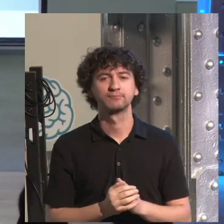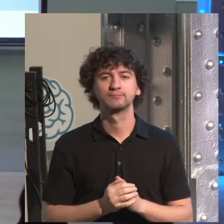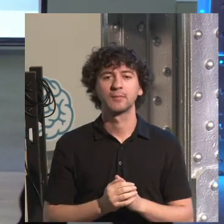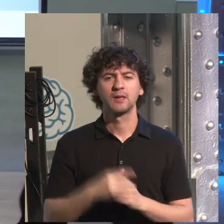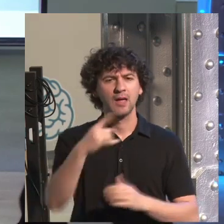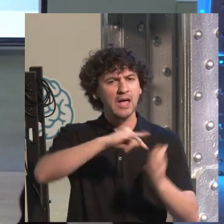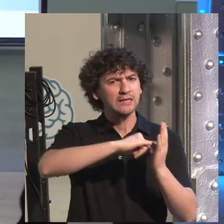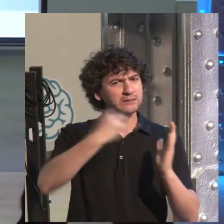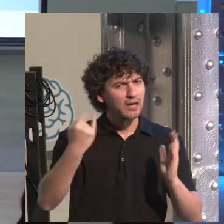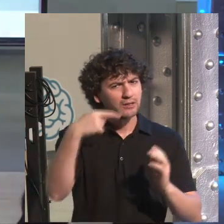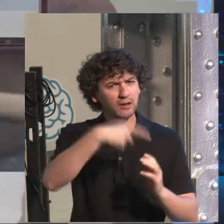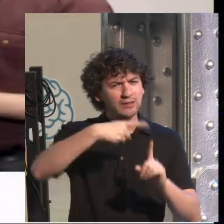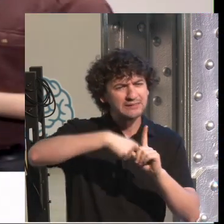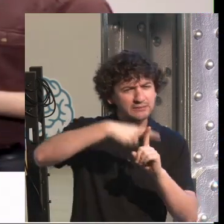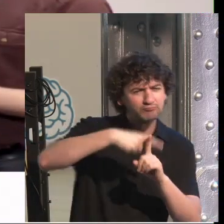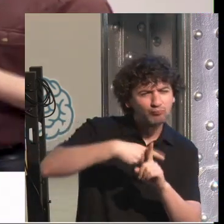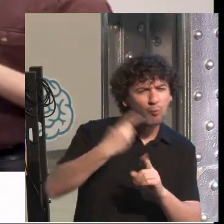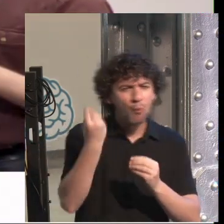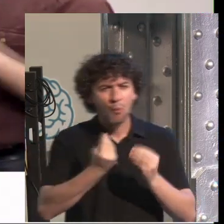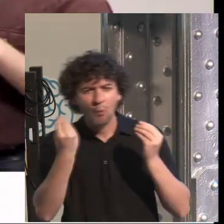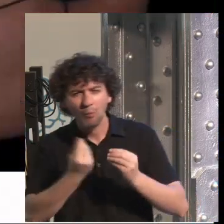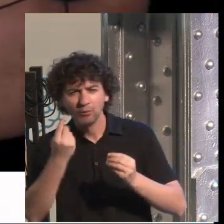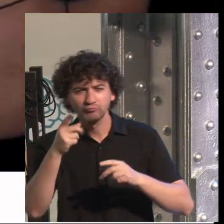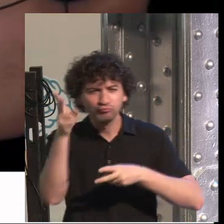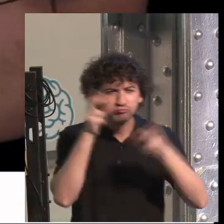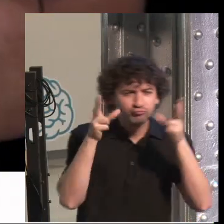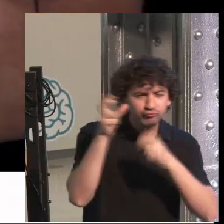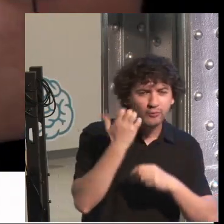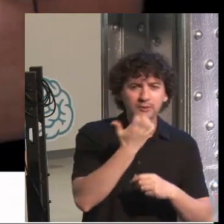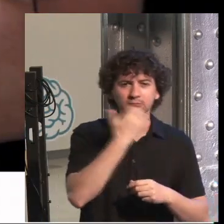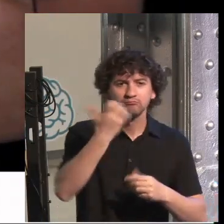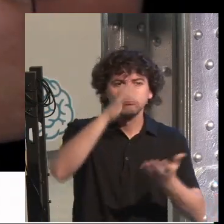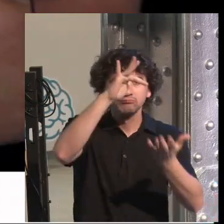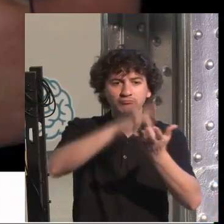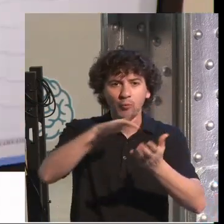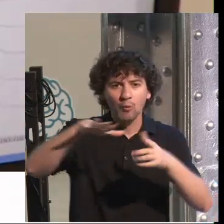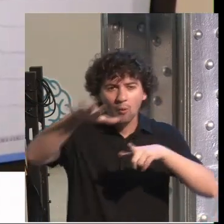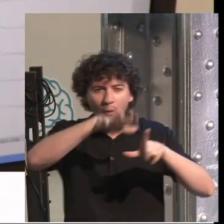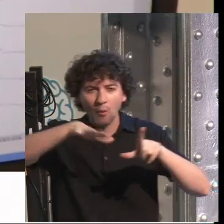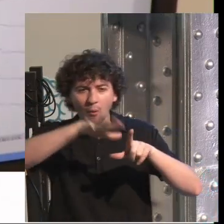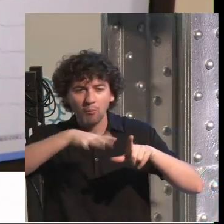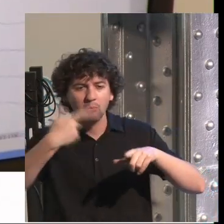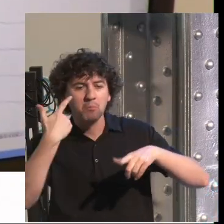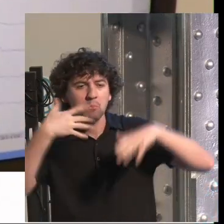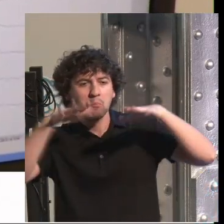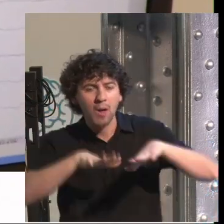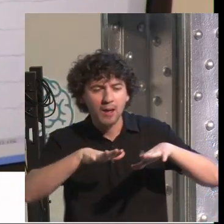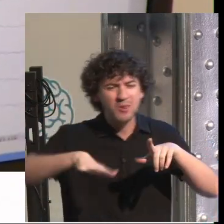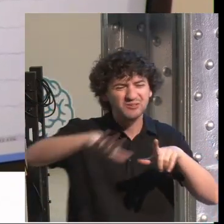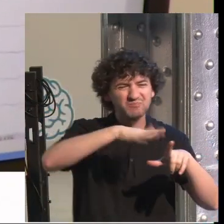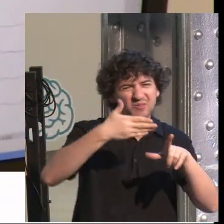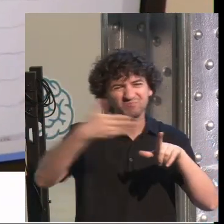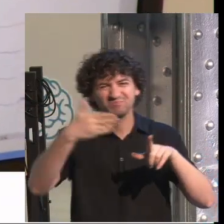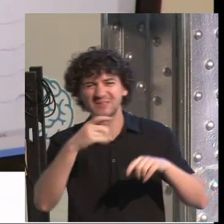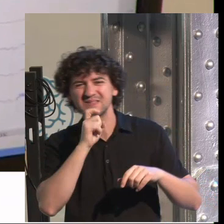técnica tiene muy buena resolución temporal, es decir, se pueden detectar eventos que suceden muy rápidamente, pero tiene muy mala resolución espacial, porque